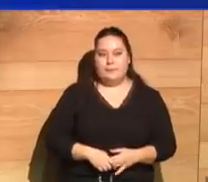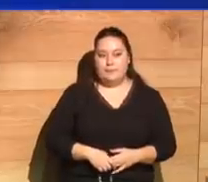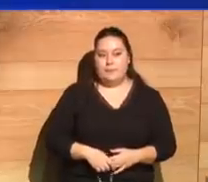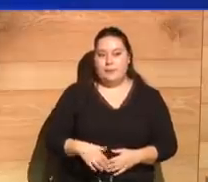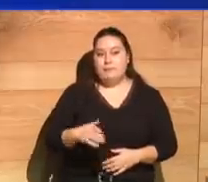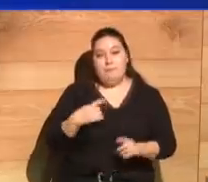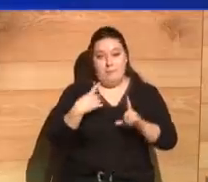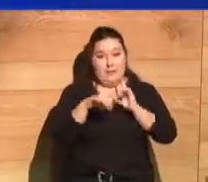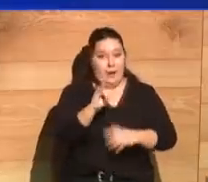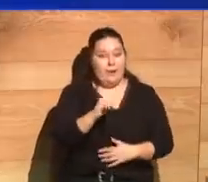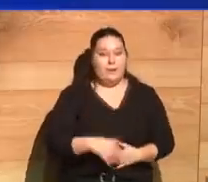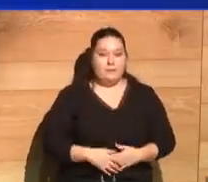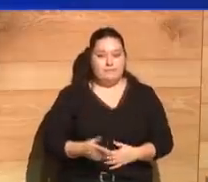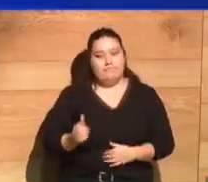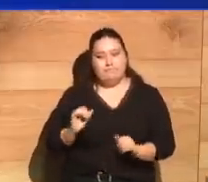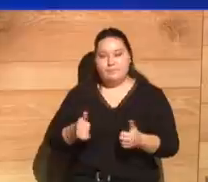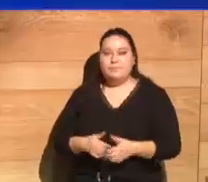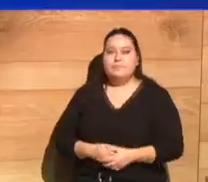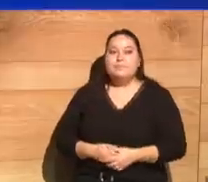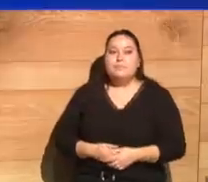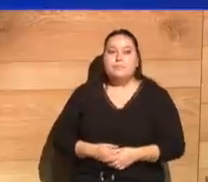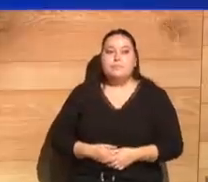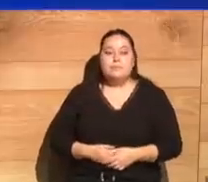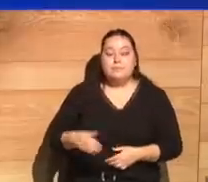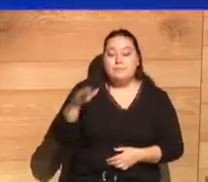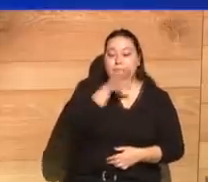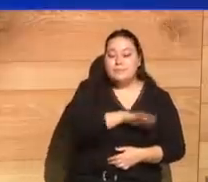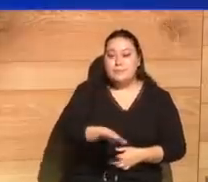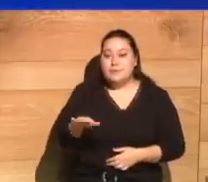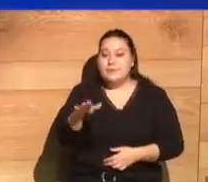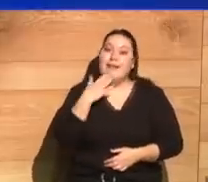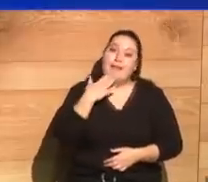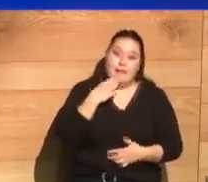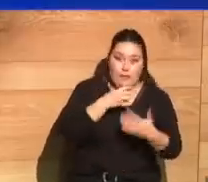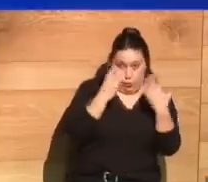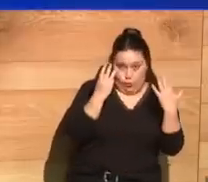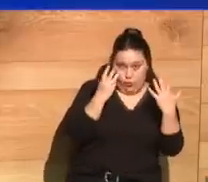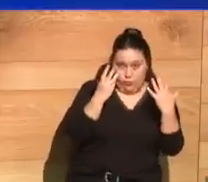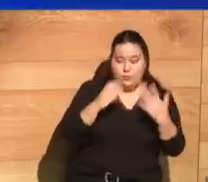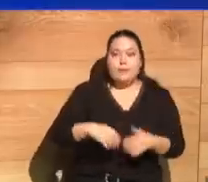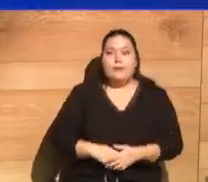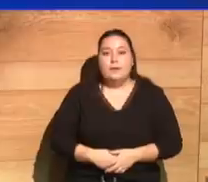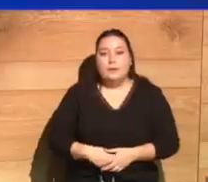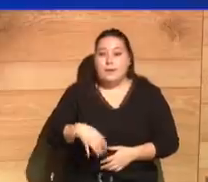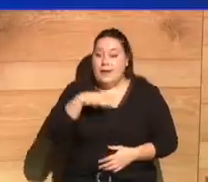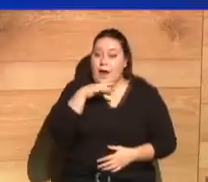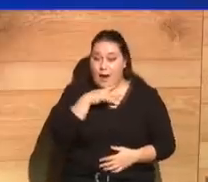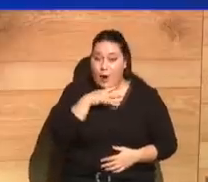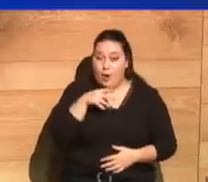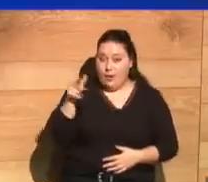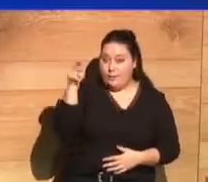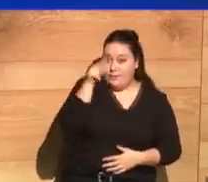Quizás sí hay un mensaje. Adelante. Todos los niños de 18 años que ahora mismo estáis siendo